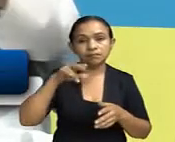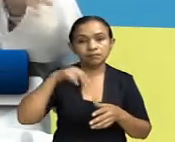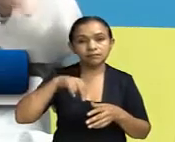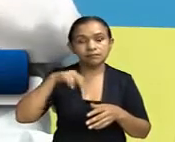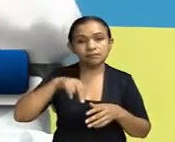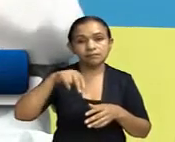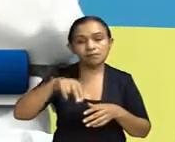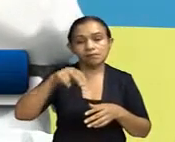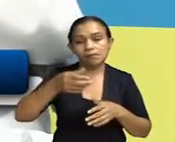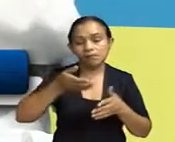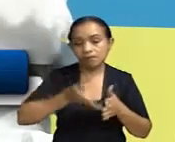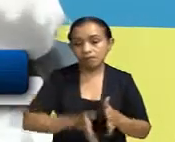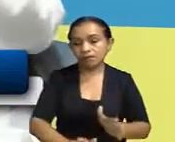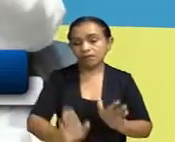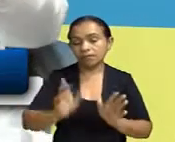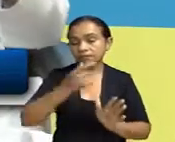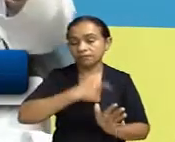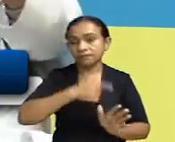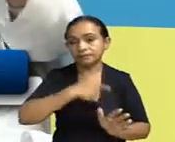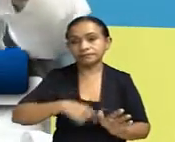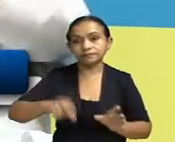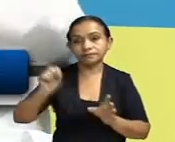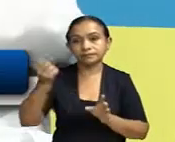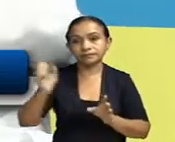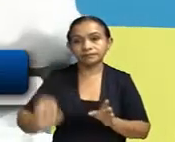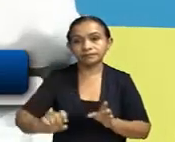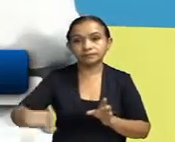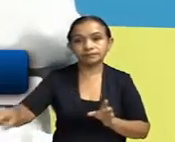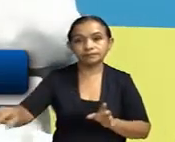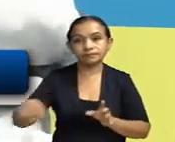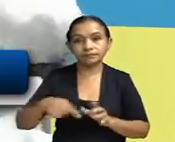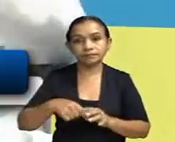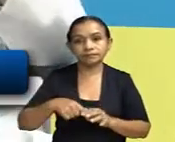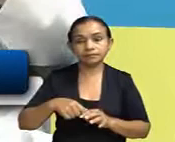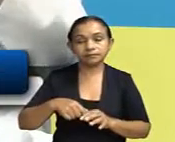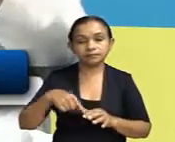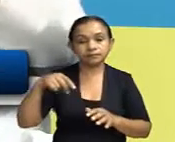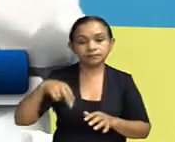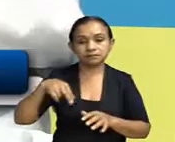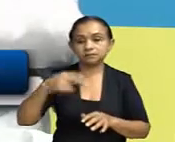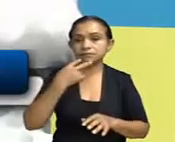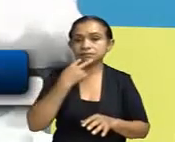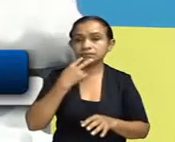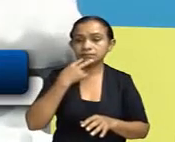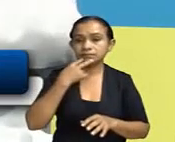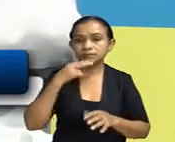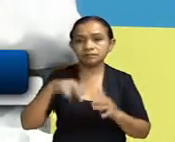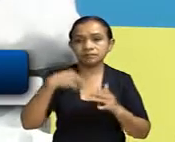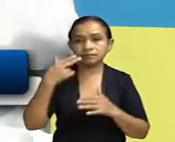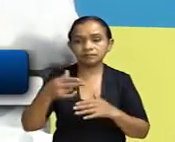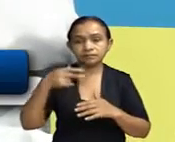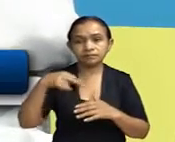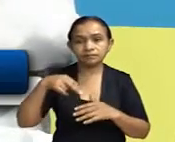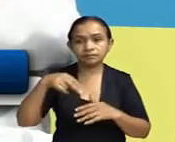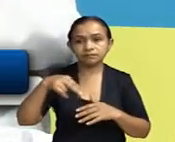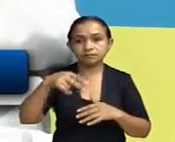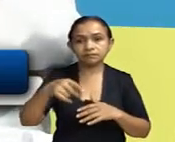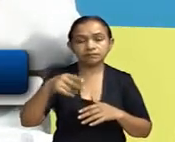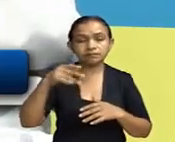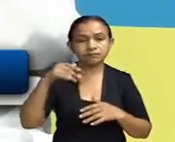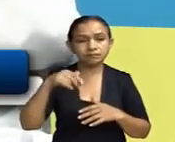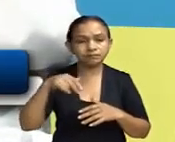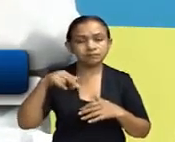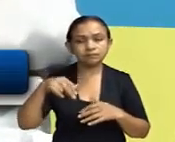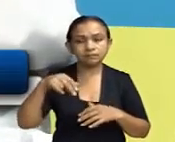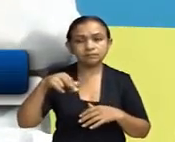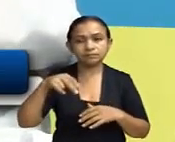tal vez a su niño a la escuela o a su sobrinito y no le pasaba nada, pero ya observa, porque te dicen, mire, ya al